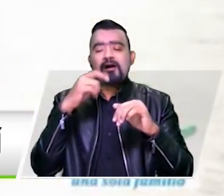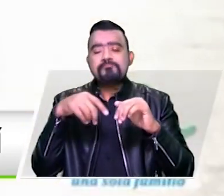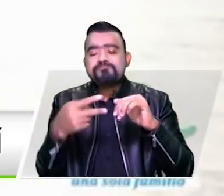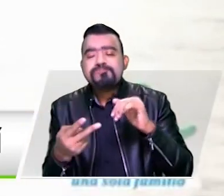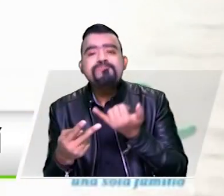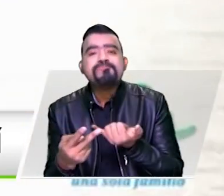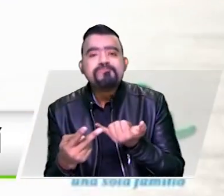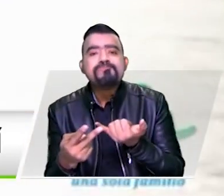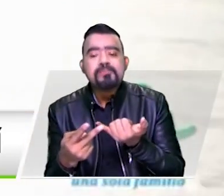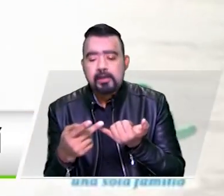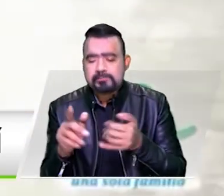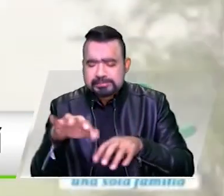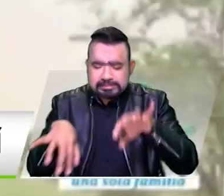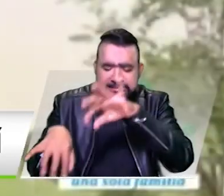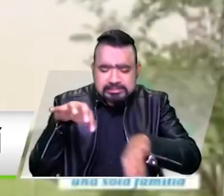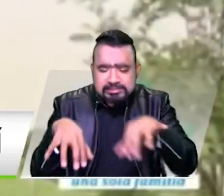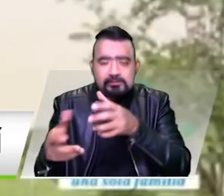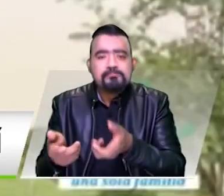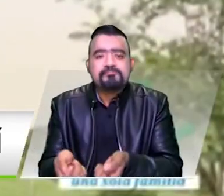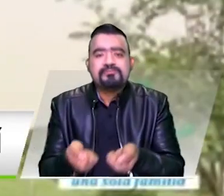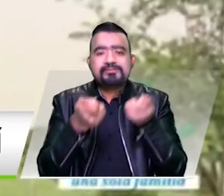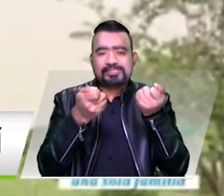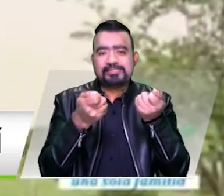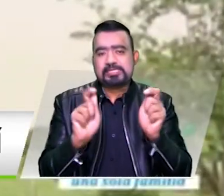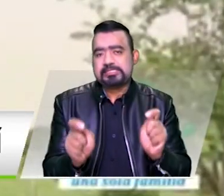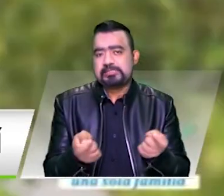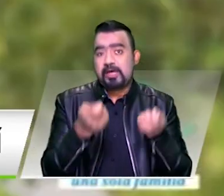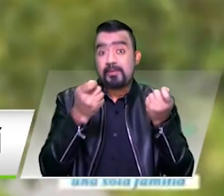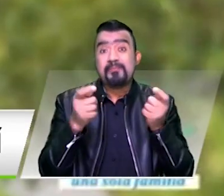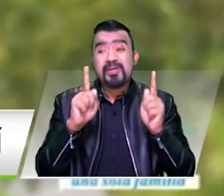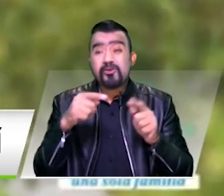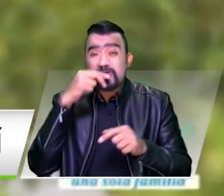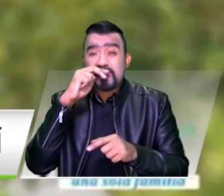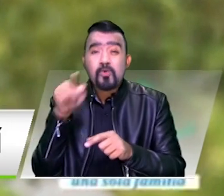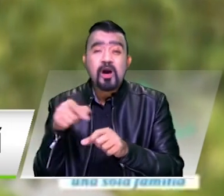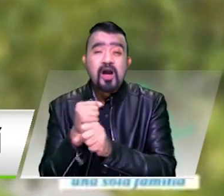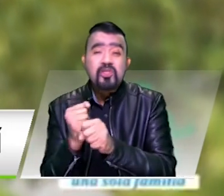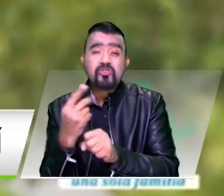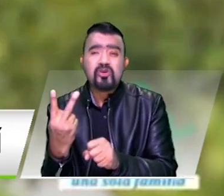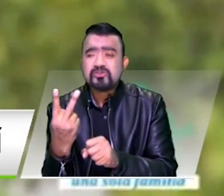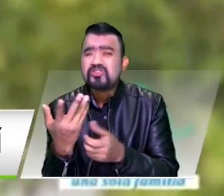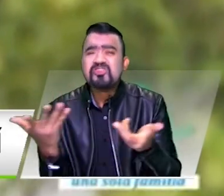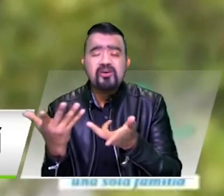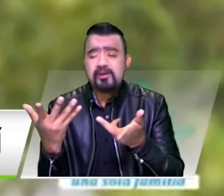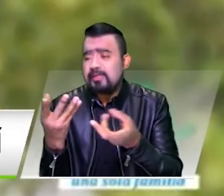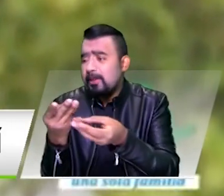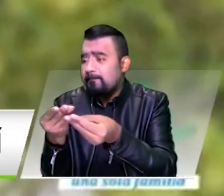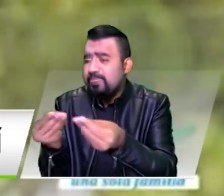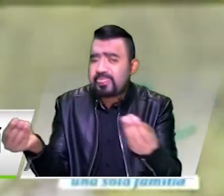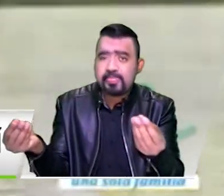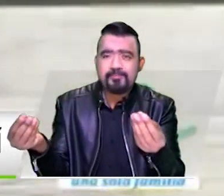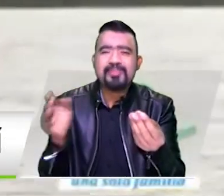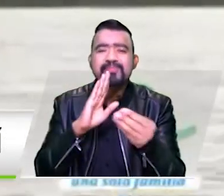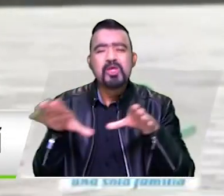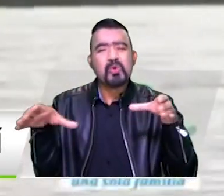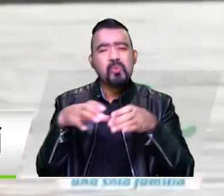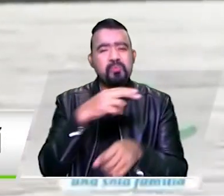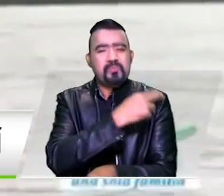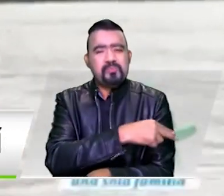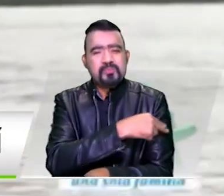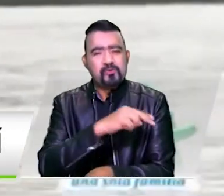lodo que dejó el deslizamiento pero el menor de 2 años no pudo hallarse cuerpos de bomberos la cruz roja y defensa civil